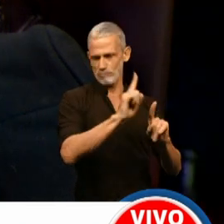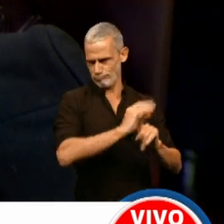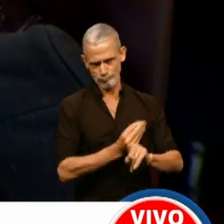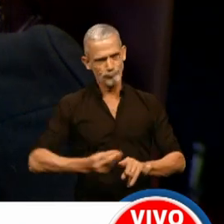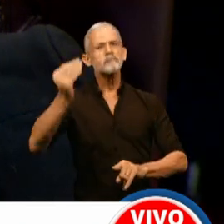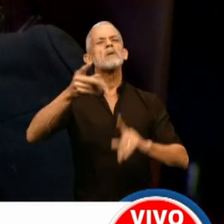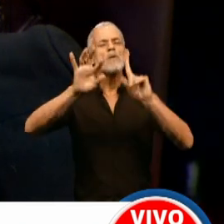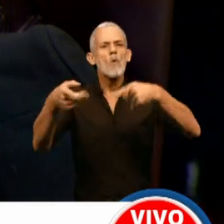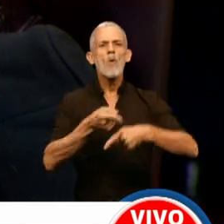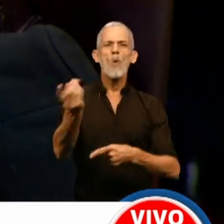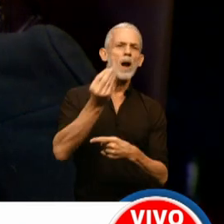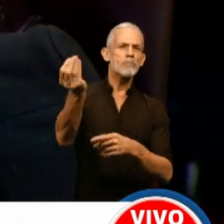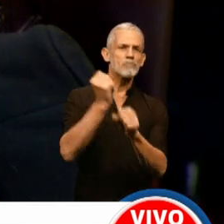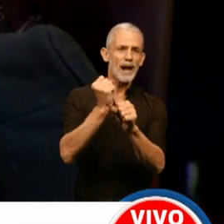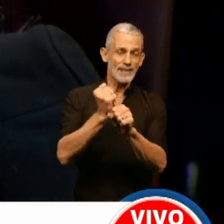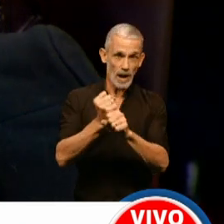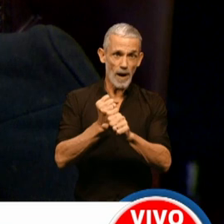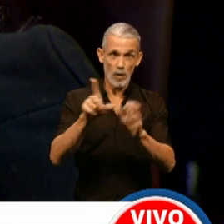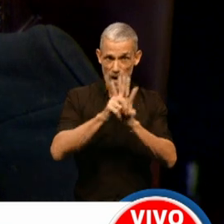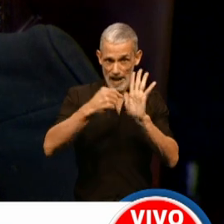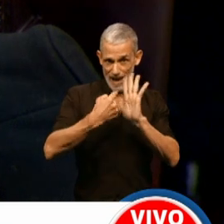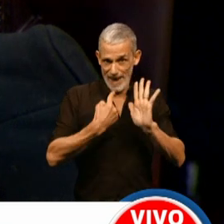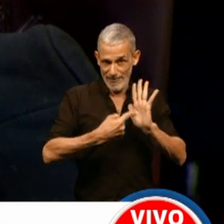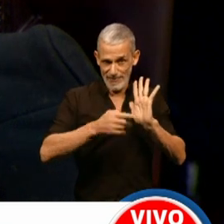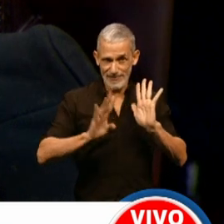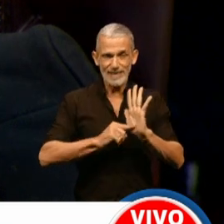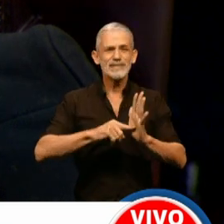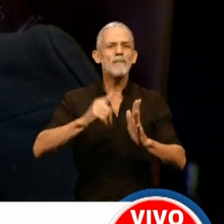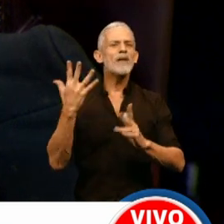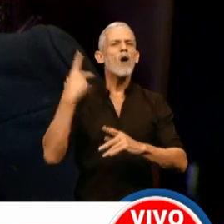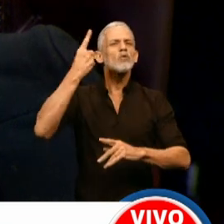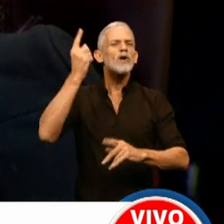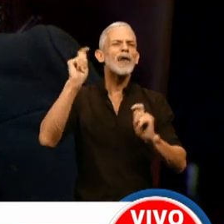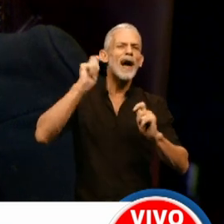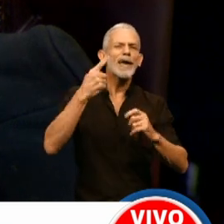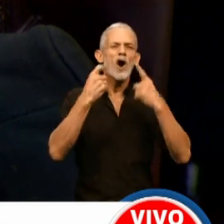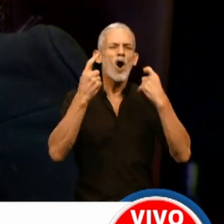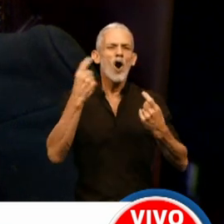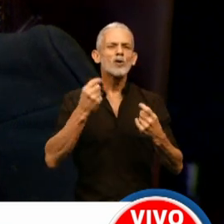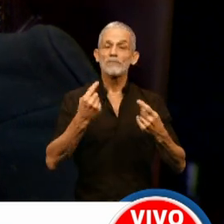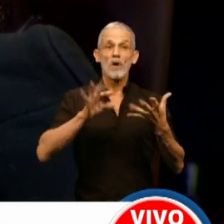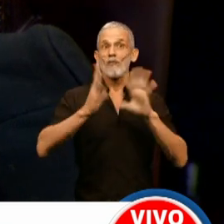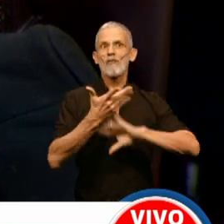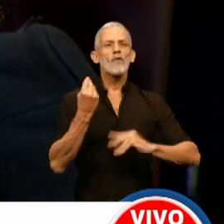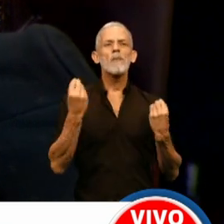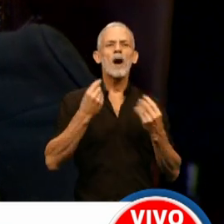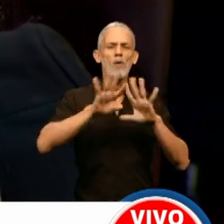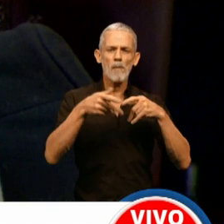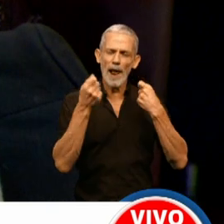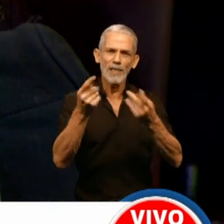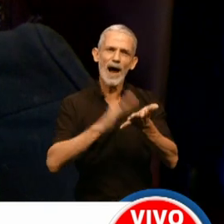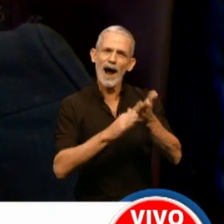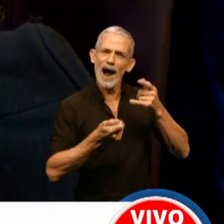y permanencia en el empleo en los términos de la presente ley la autoridad de aplicación debe arbitrar los medios para garantizar